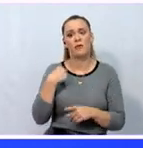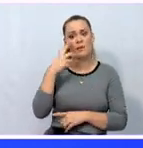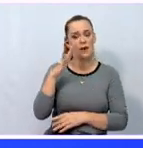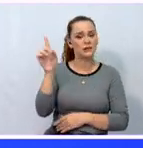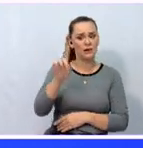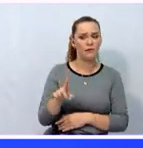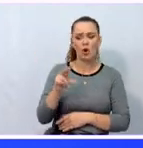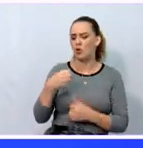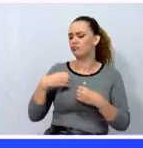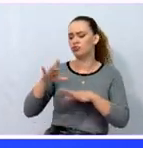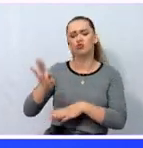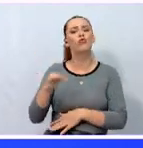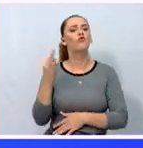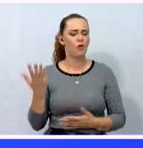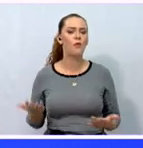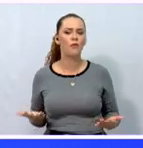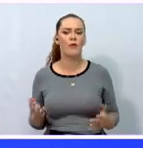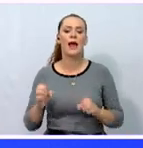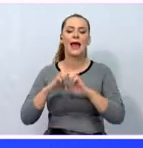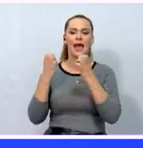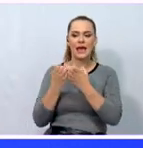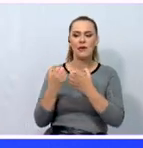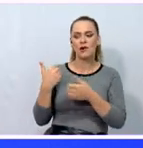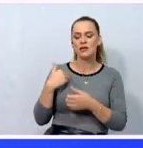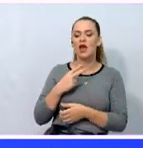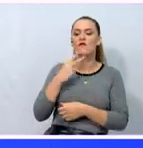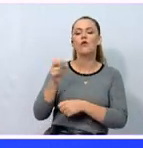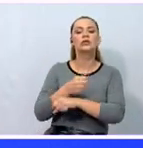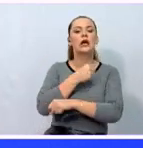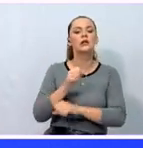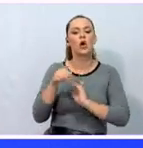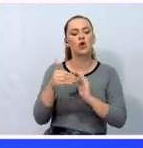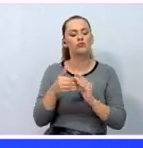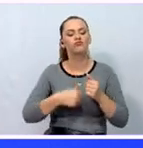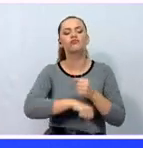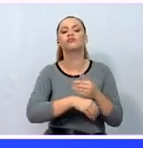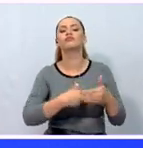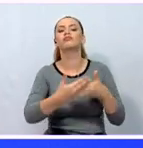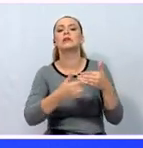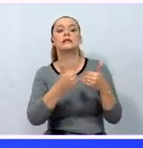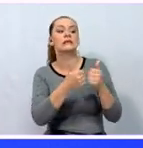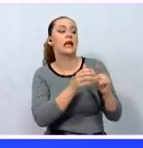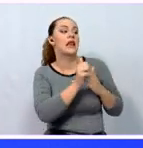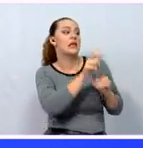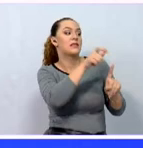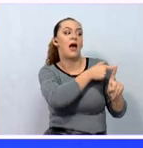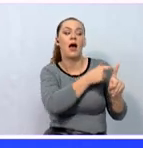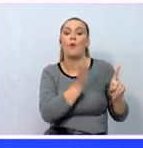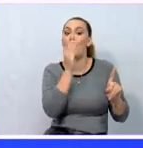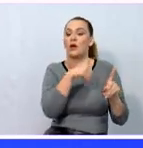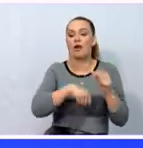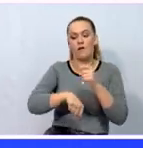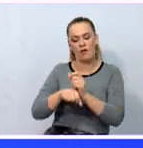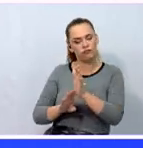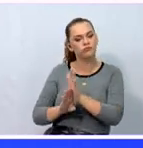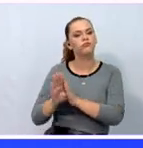parece que el Saprissa no renunció a su Estilo de ser el equipo que lleva la voz cantante y la partitura de todos los partidos aún sin su líder y sin su capitán en los